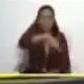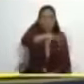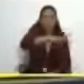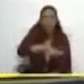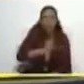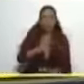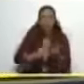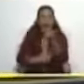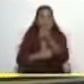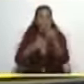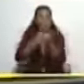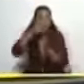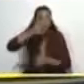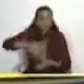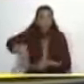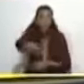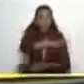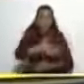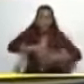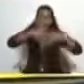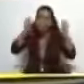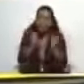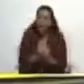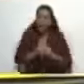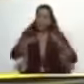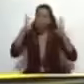Pido el apoyo del pueblo en esta batalla.